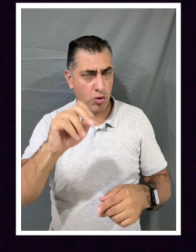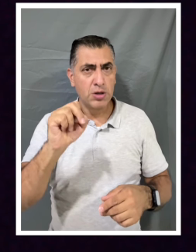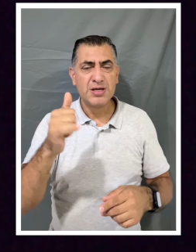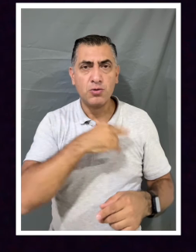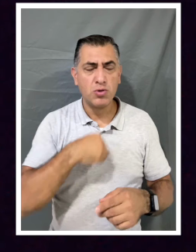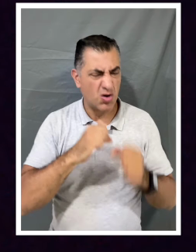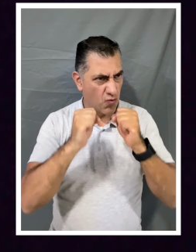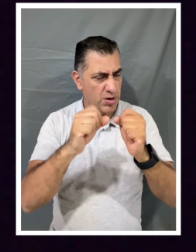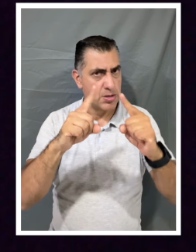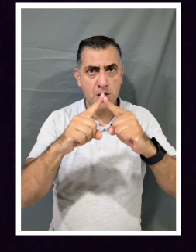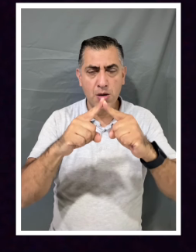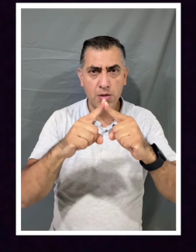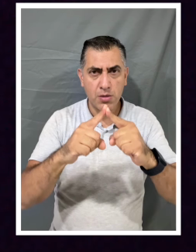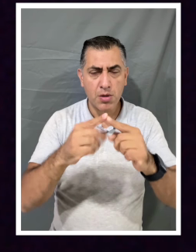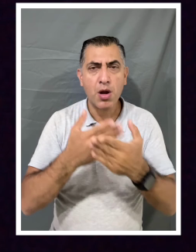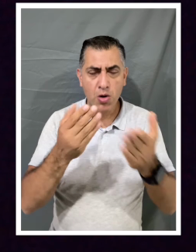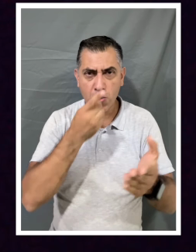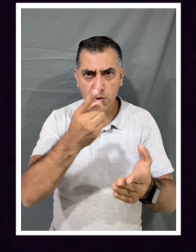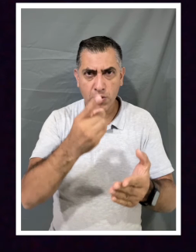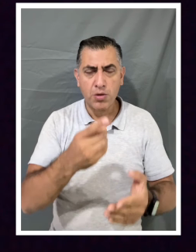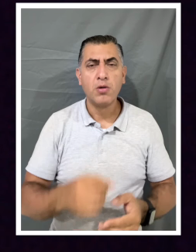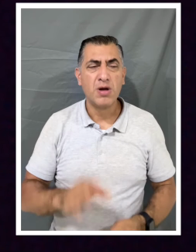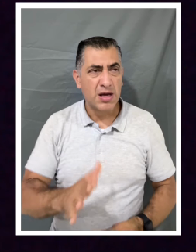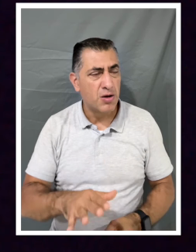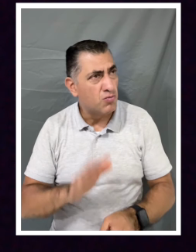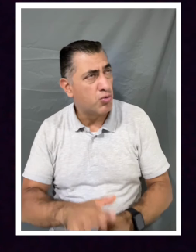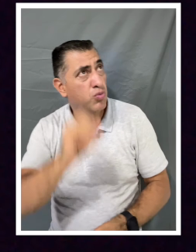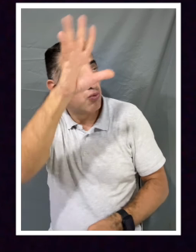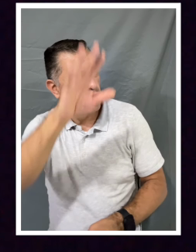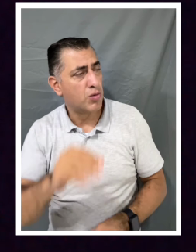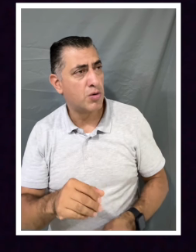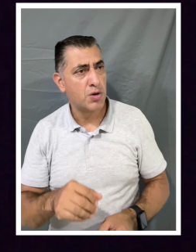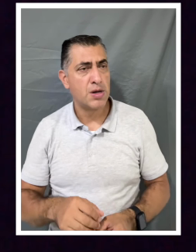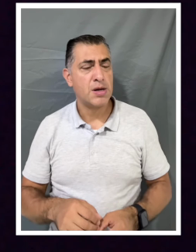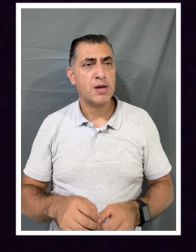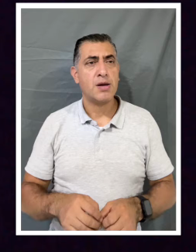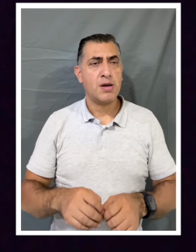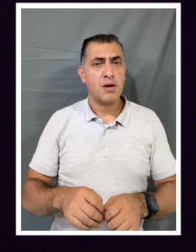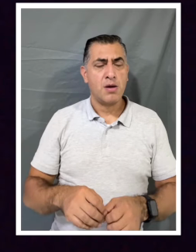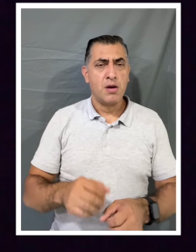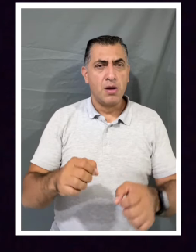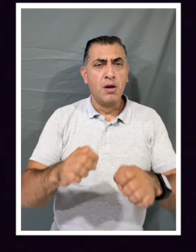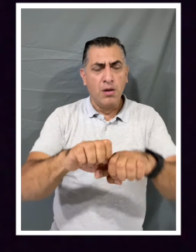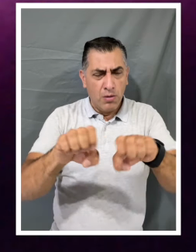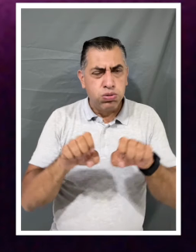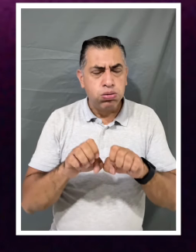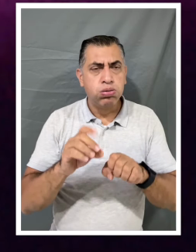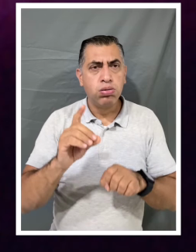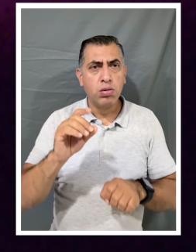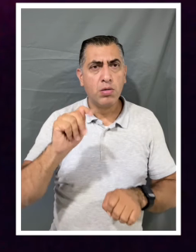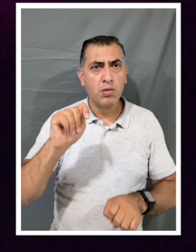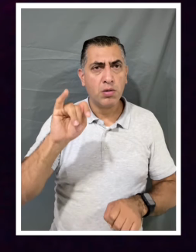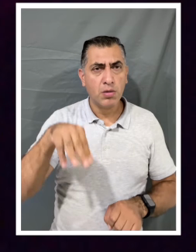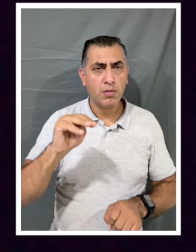nuestras fortalezas en la iglesia te quiero mencionar otra vez a Michael Jordan y a su entrenador Tim gruer hay una anécdota de ellos En